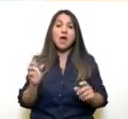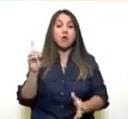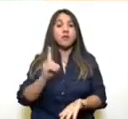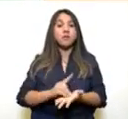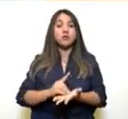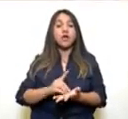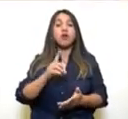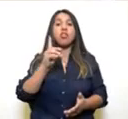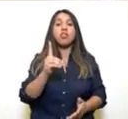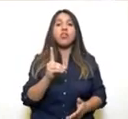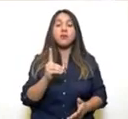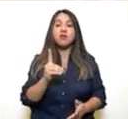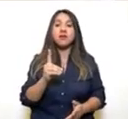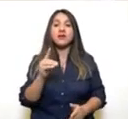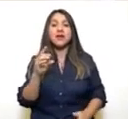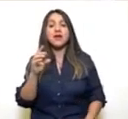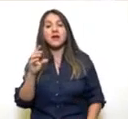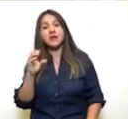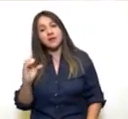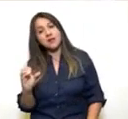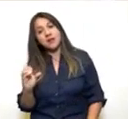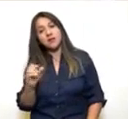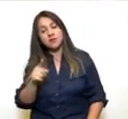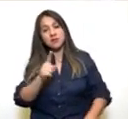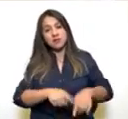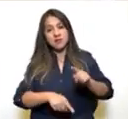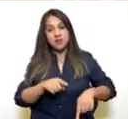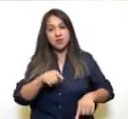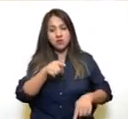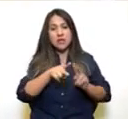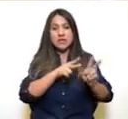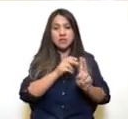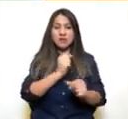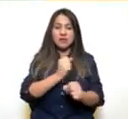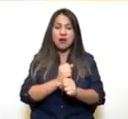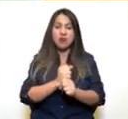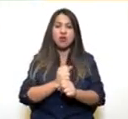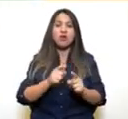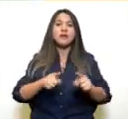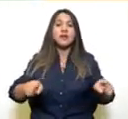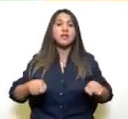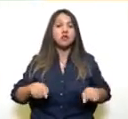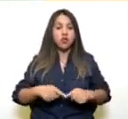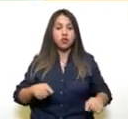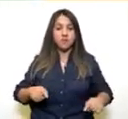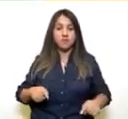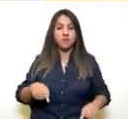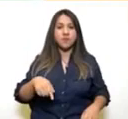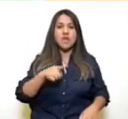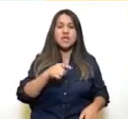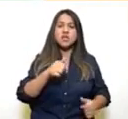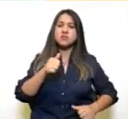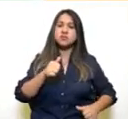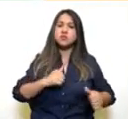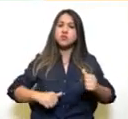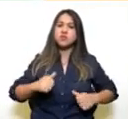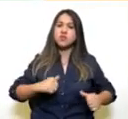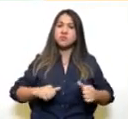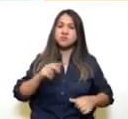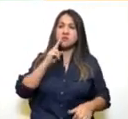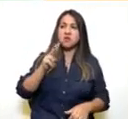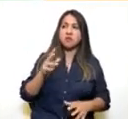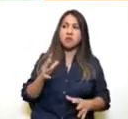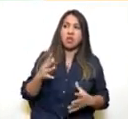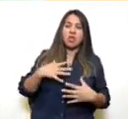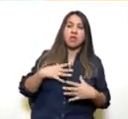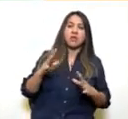democratacristiano en el territorio no usted armó el trabajo territorial y parece que ahí sufre una suerte de excepción algo ya